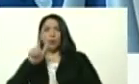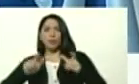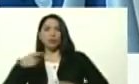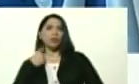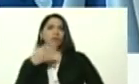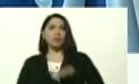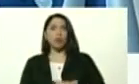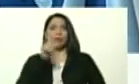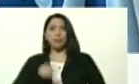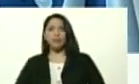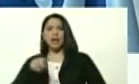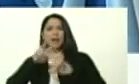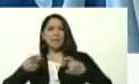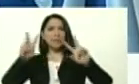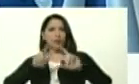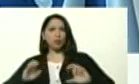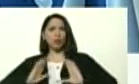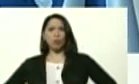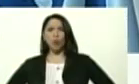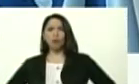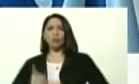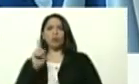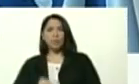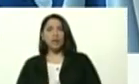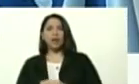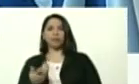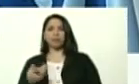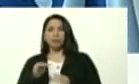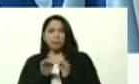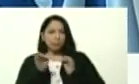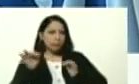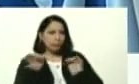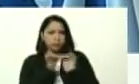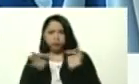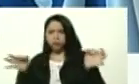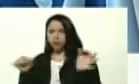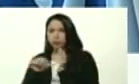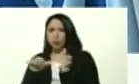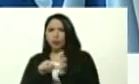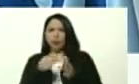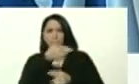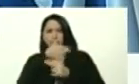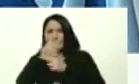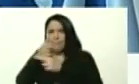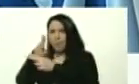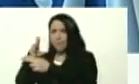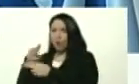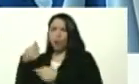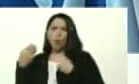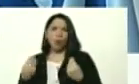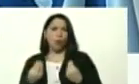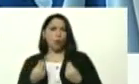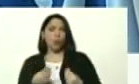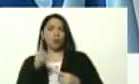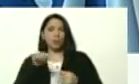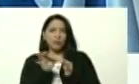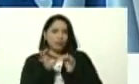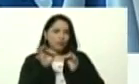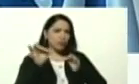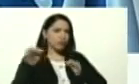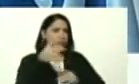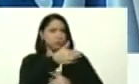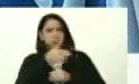Inspecciones técnicas de los cadáveres. Levantamiento planimétrico del sitio del suceso. Trayectoria